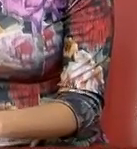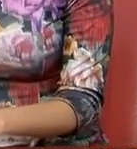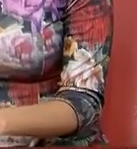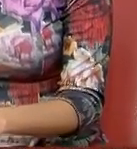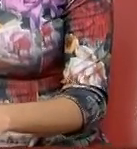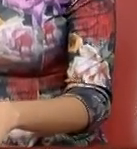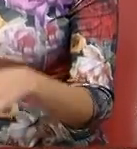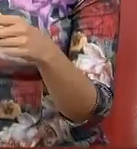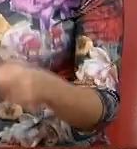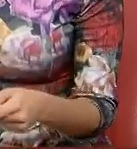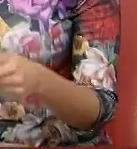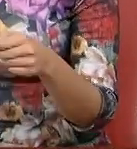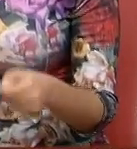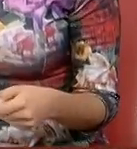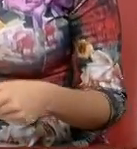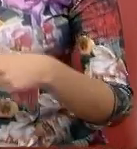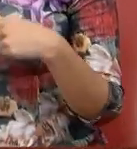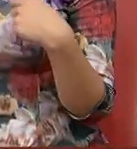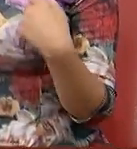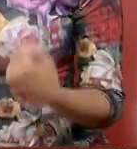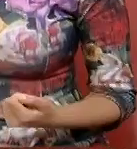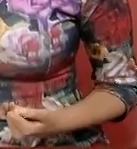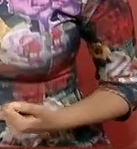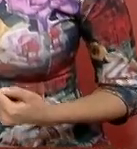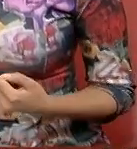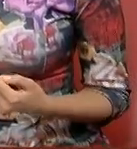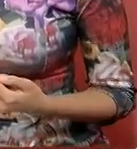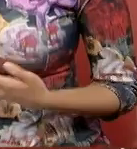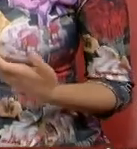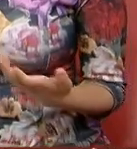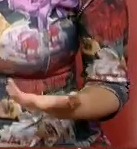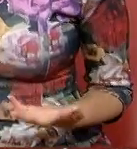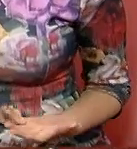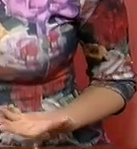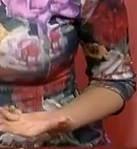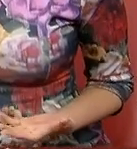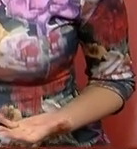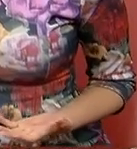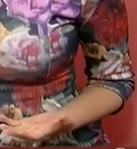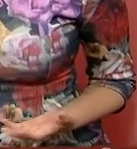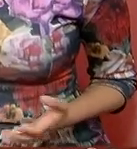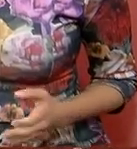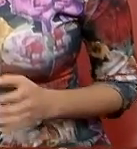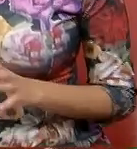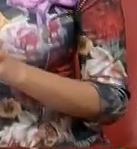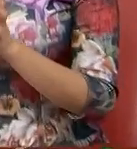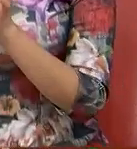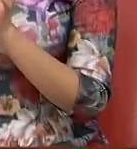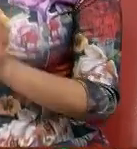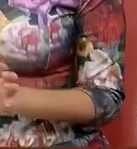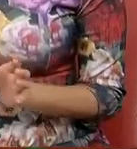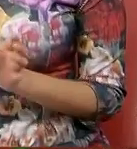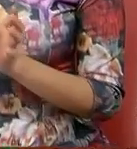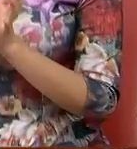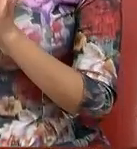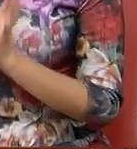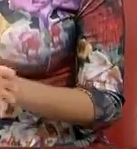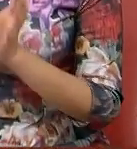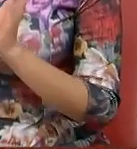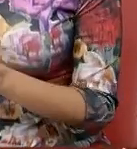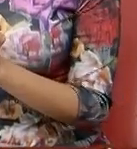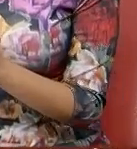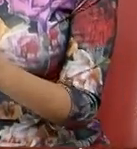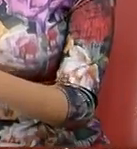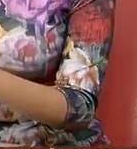tienen derecho a votar, que vayan y ejerzan su derecho. Ellos dicen que utilizan las redes sociales porque, bueno, ahí se encuentra una